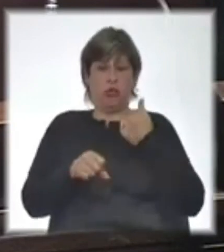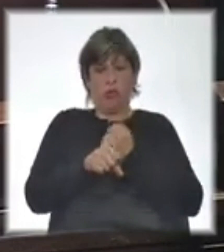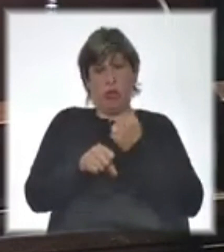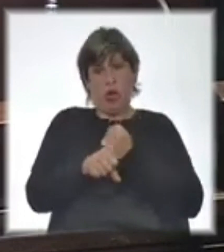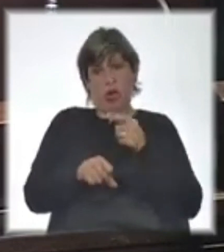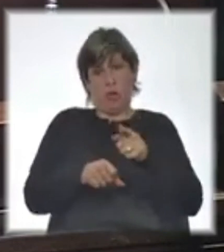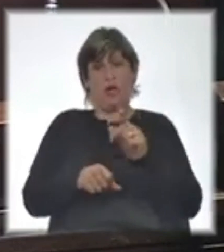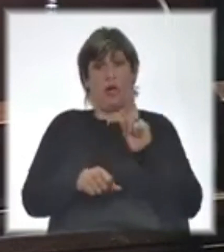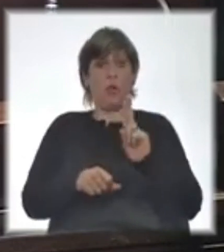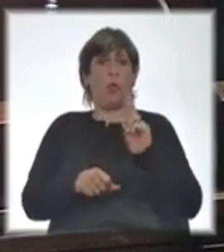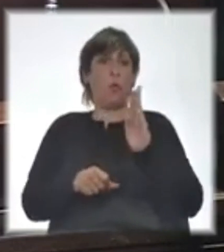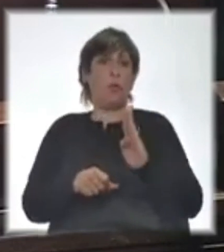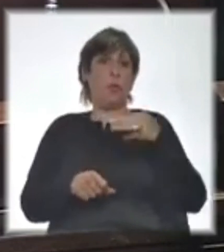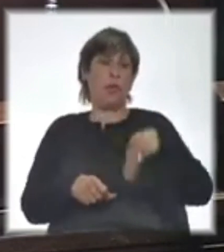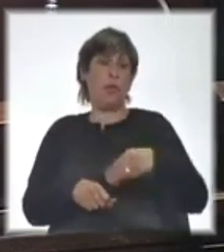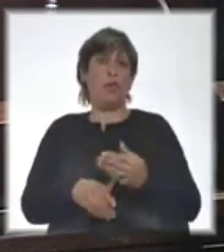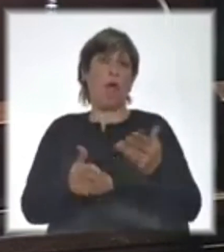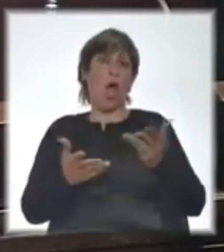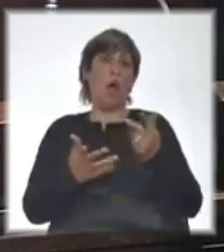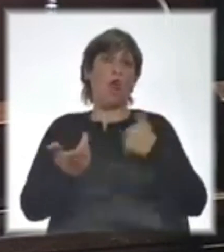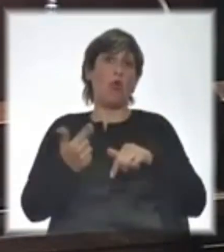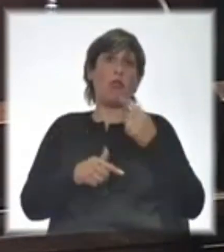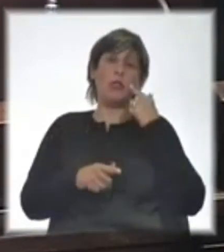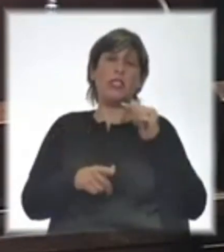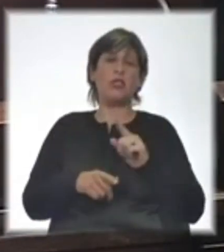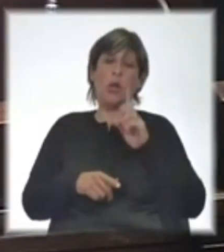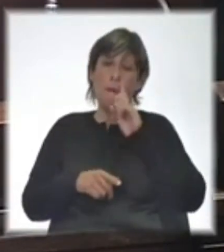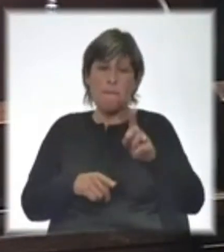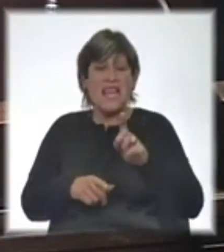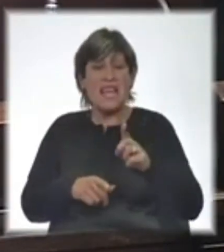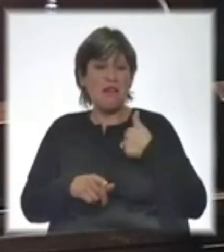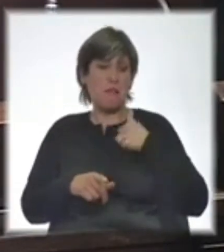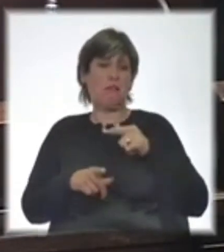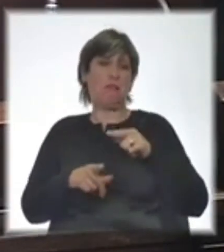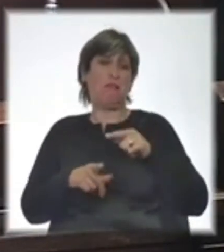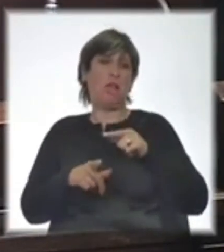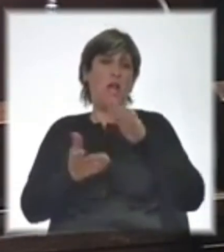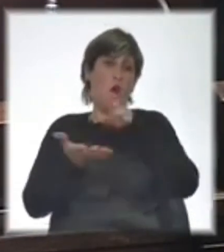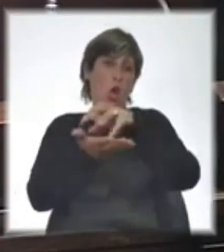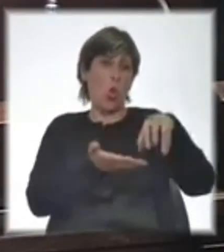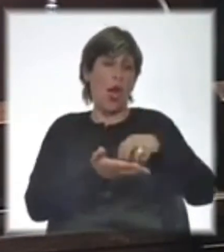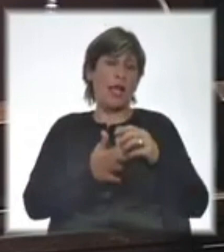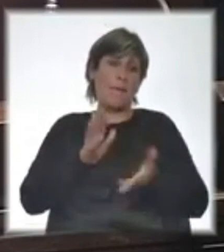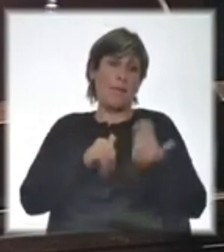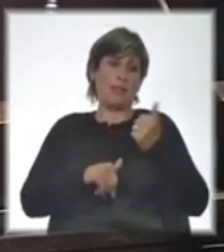UPM. Resulta que ahora son 1.000 expropiaciones más. ¿Qué hacemos?